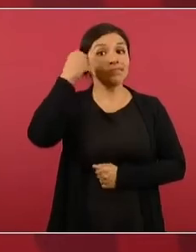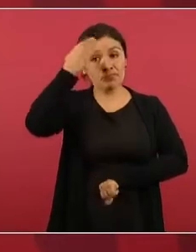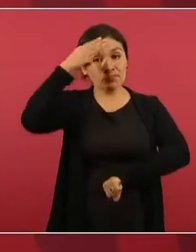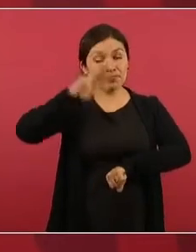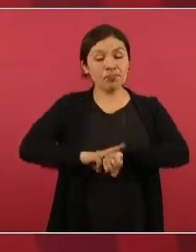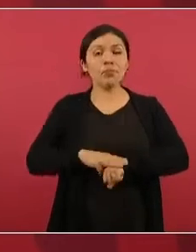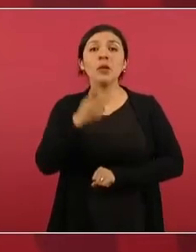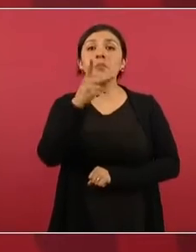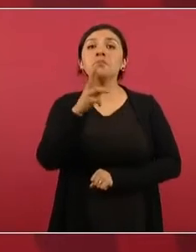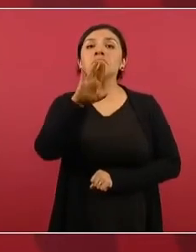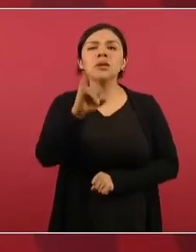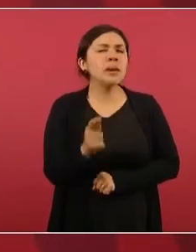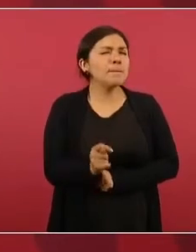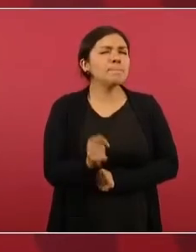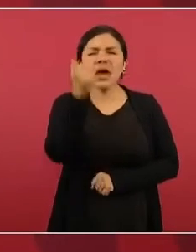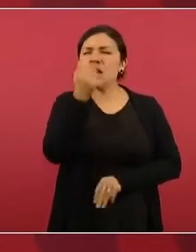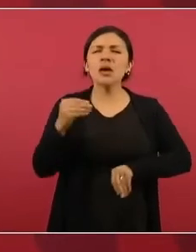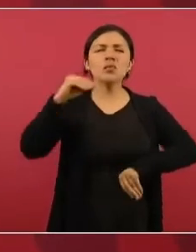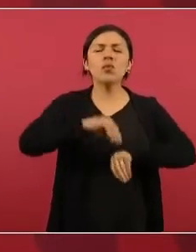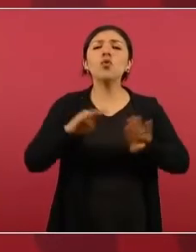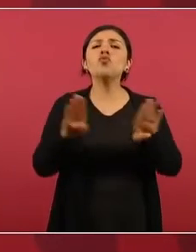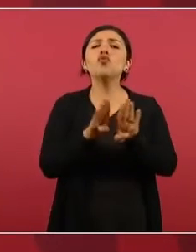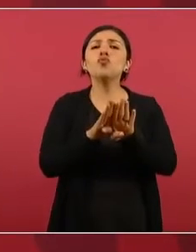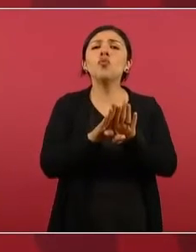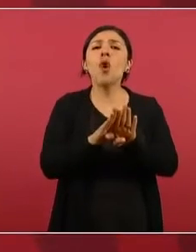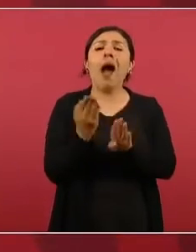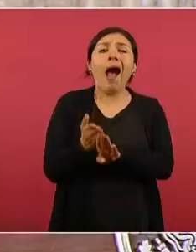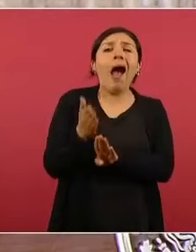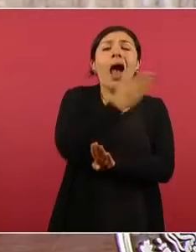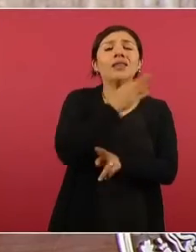de un movimiento revolucionario.